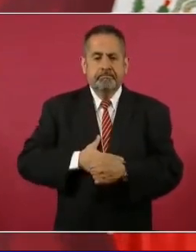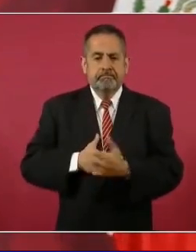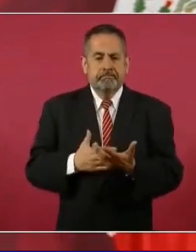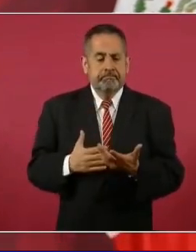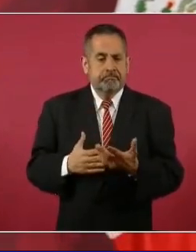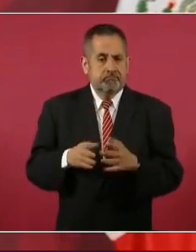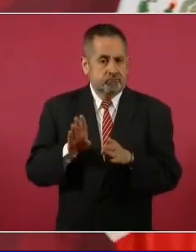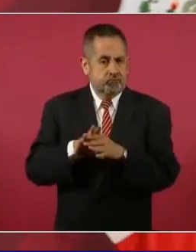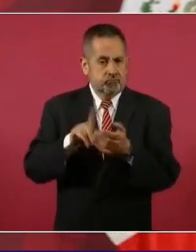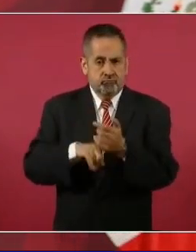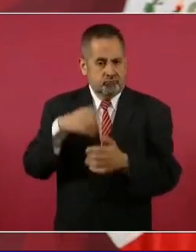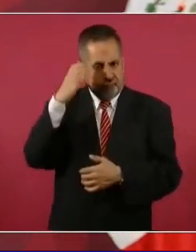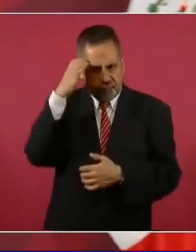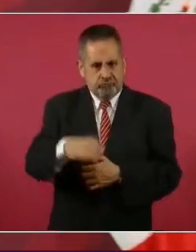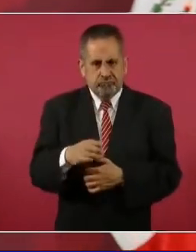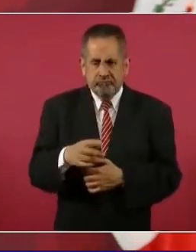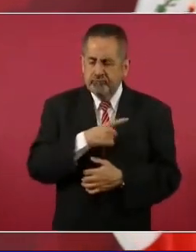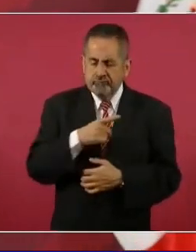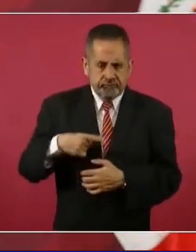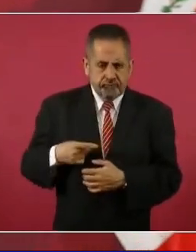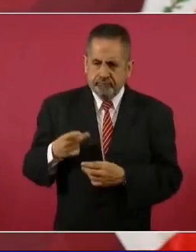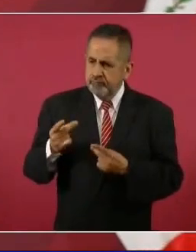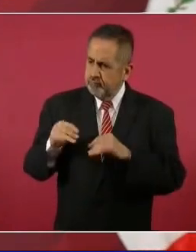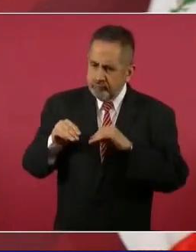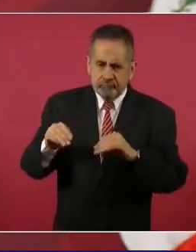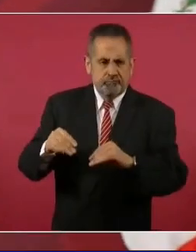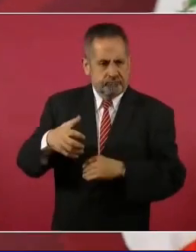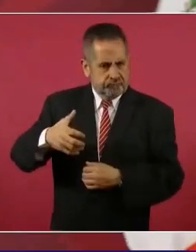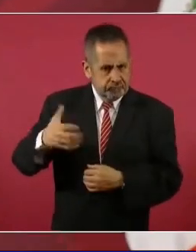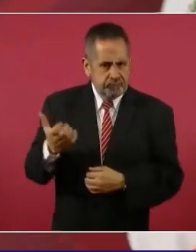que era un crimen de Estado y que teníamos que actuar